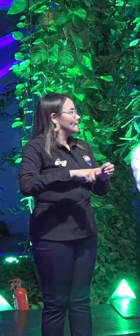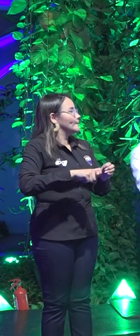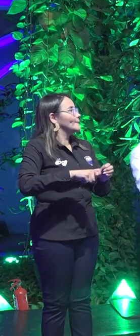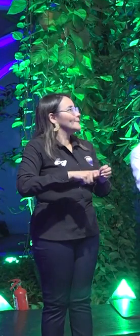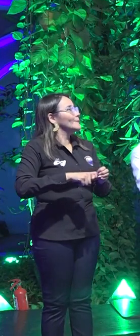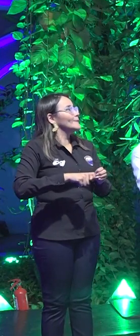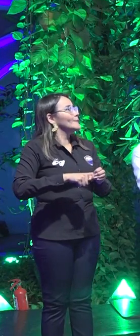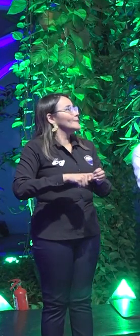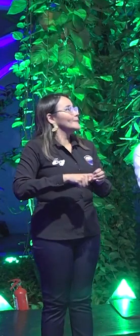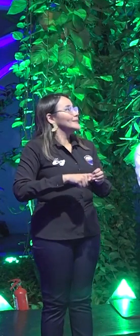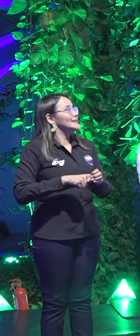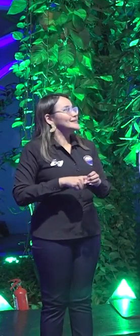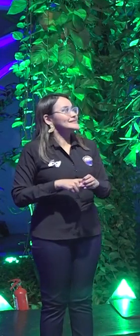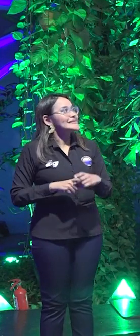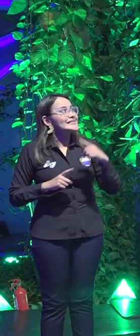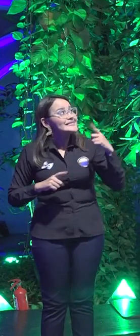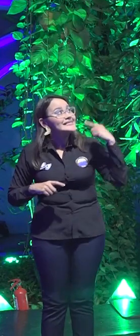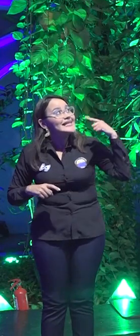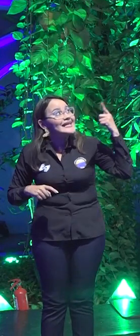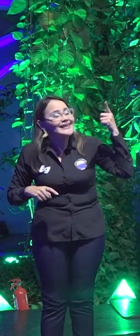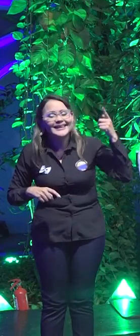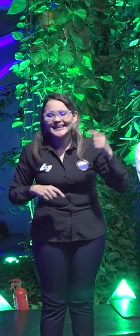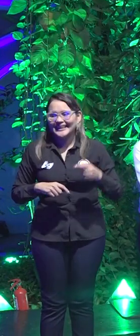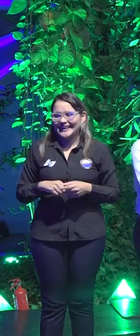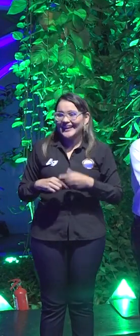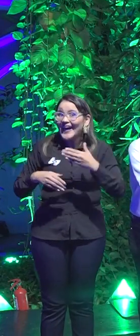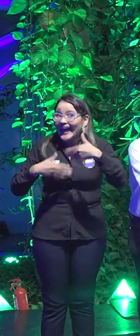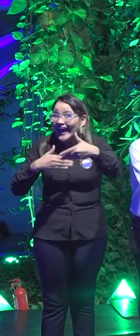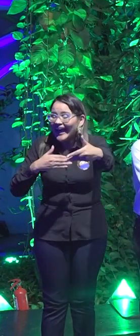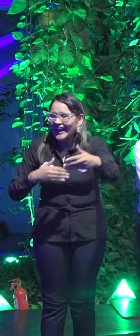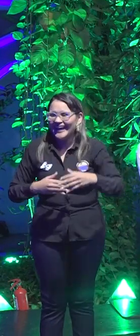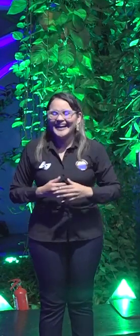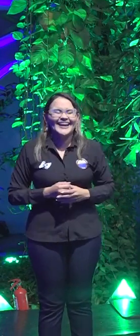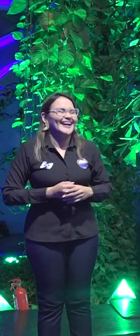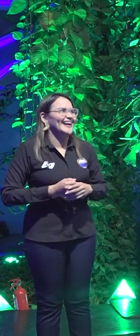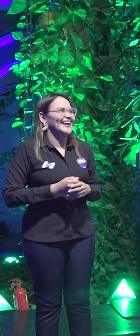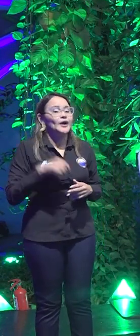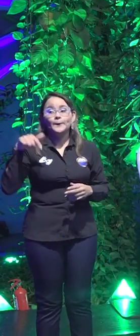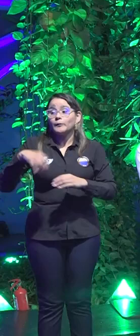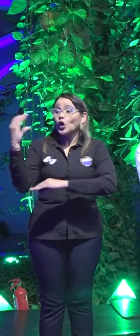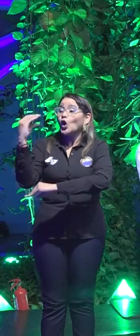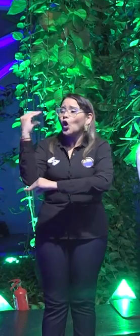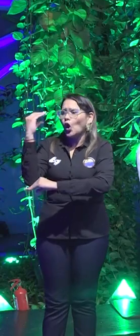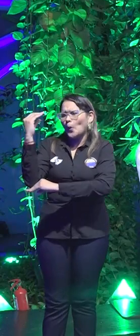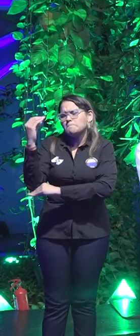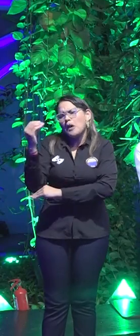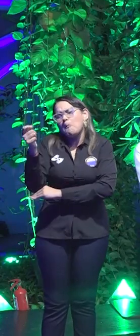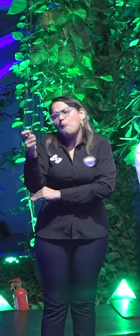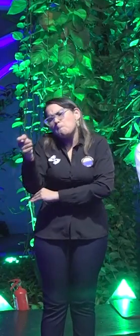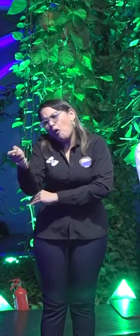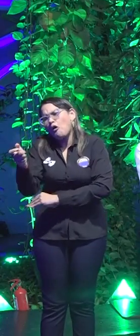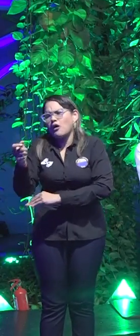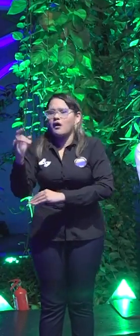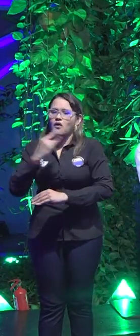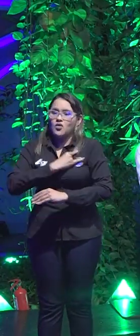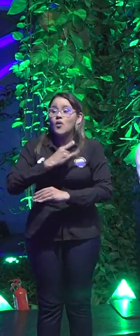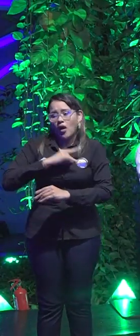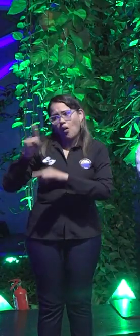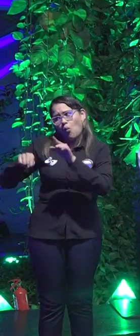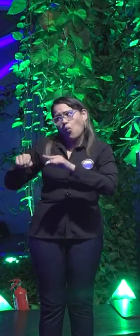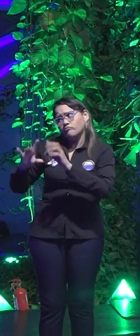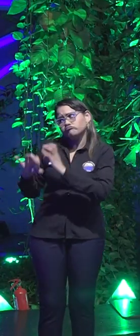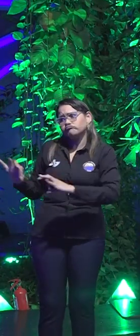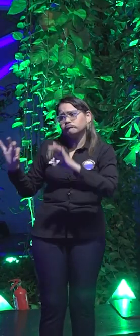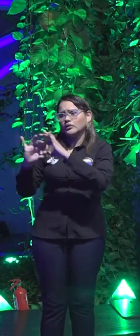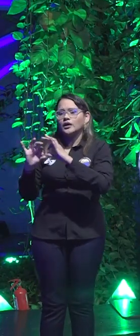Este sí no significa siguiente. Okay. En Colombia somos pocas universidades, hay universidades muy importantes en el mundo. En